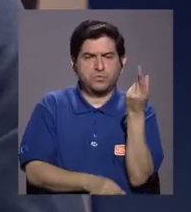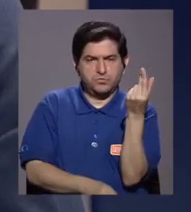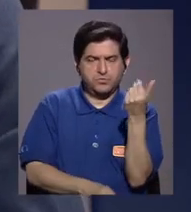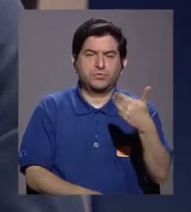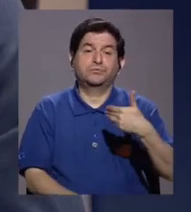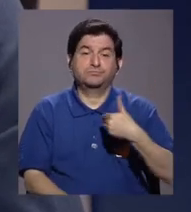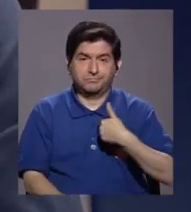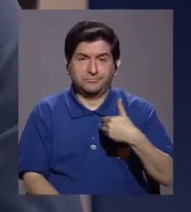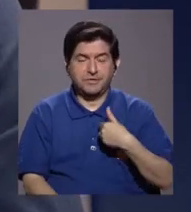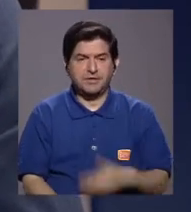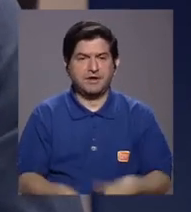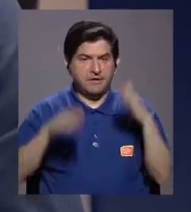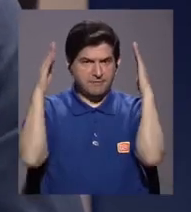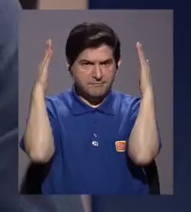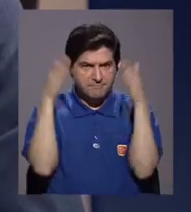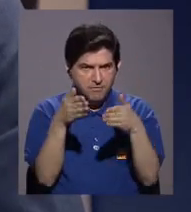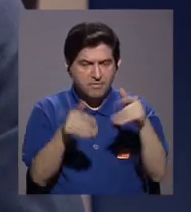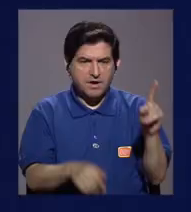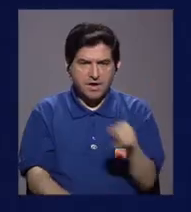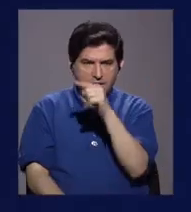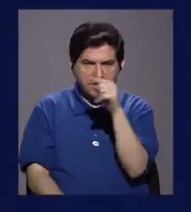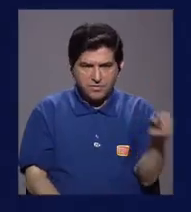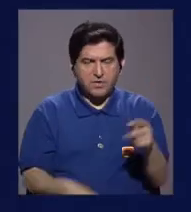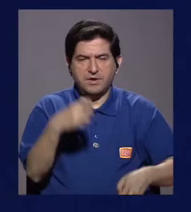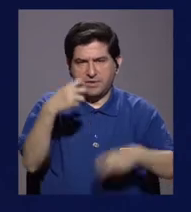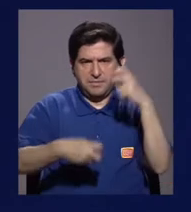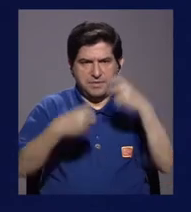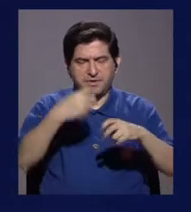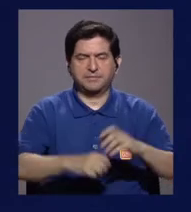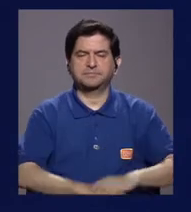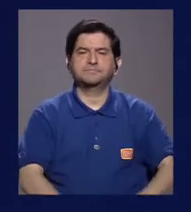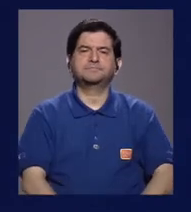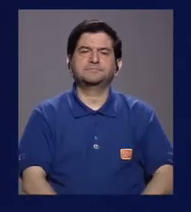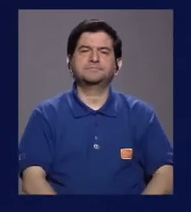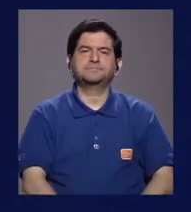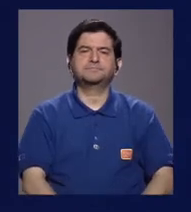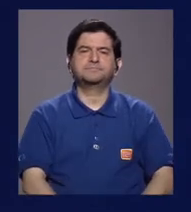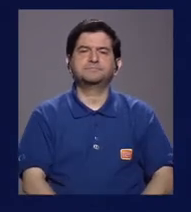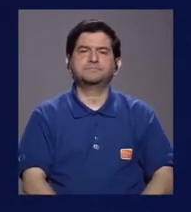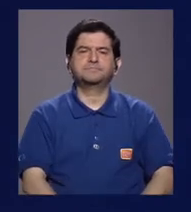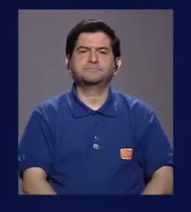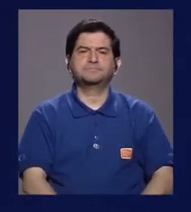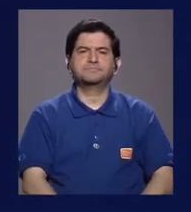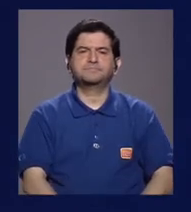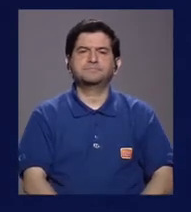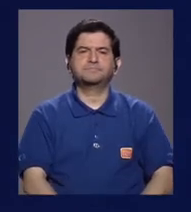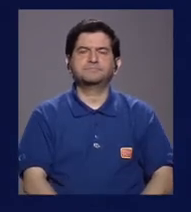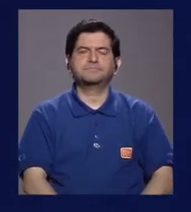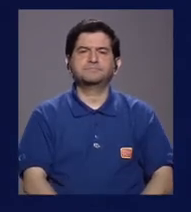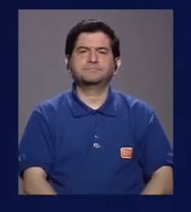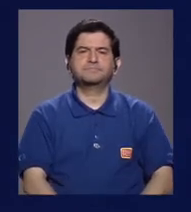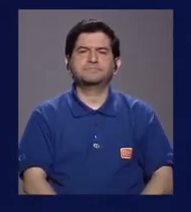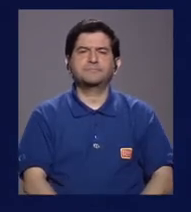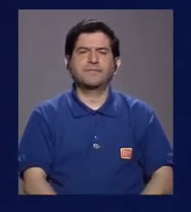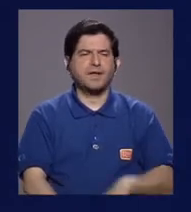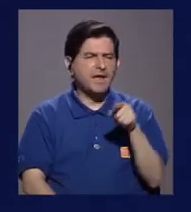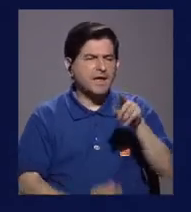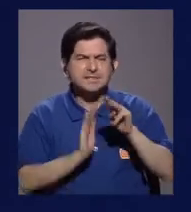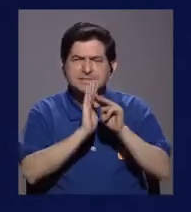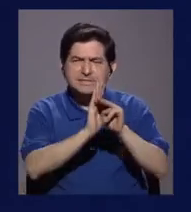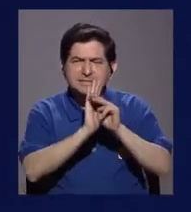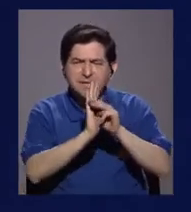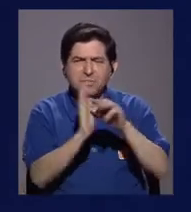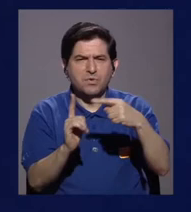replicarse en otros países de la región indudablemente que sí es realmente se necesitan modelos donde